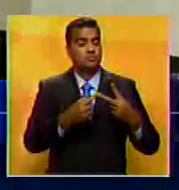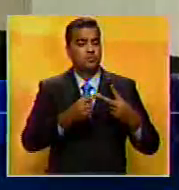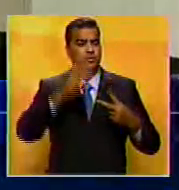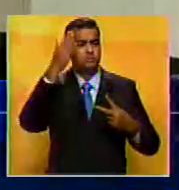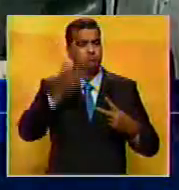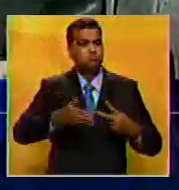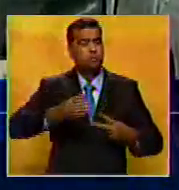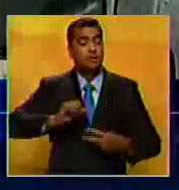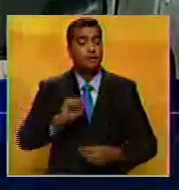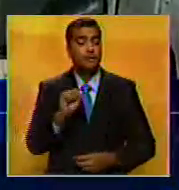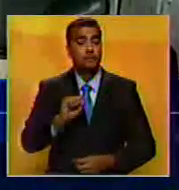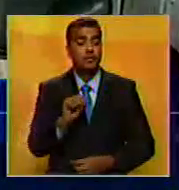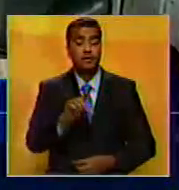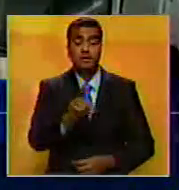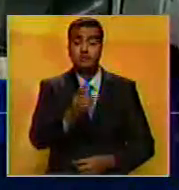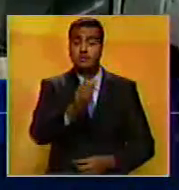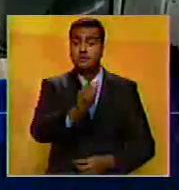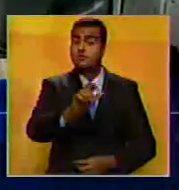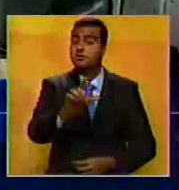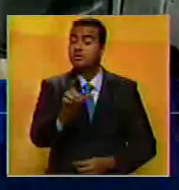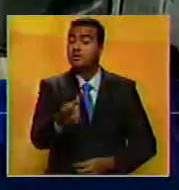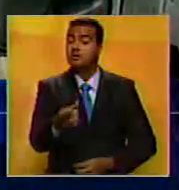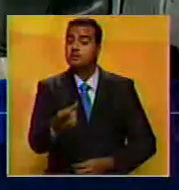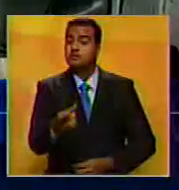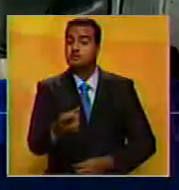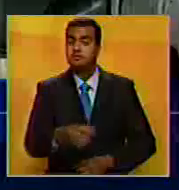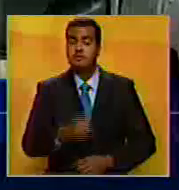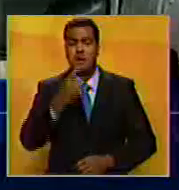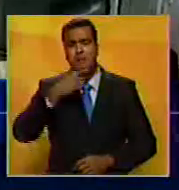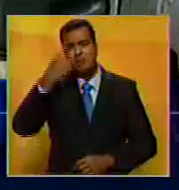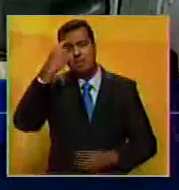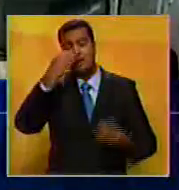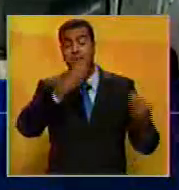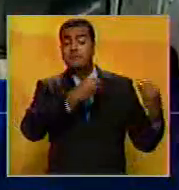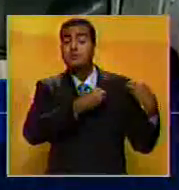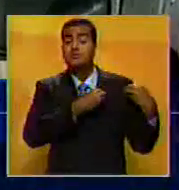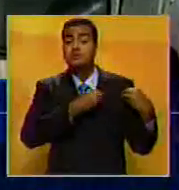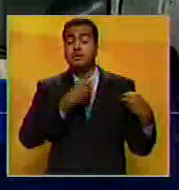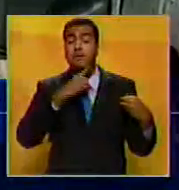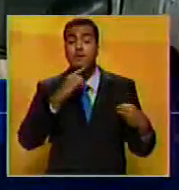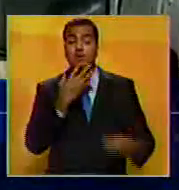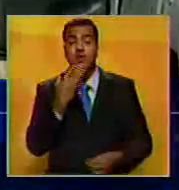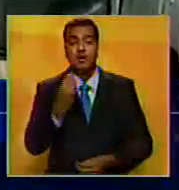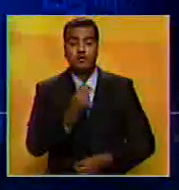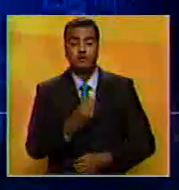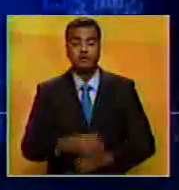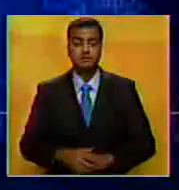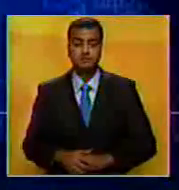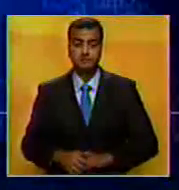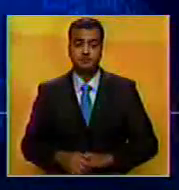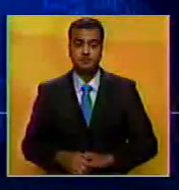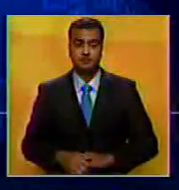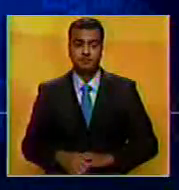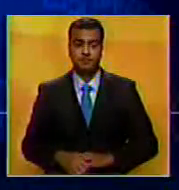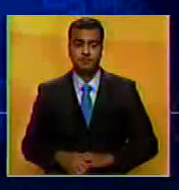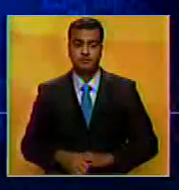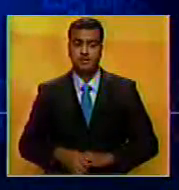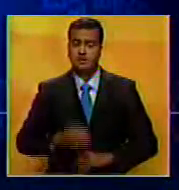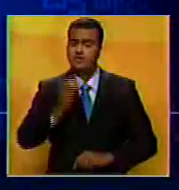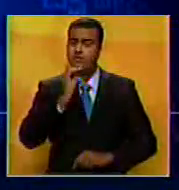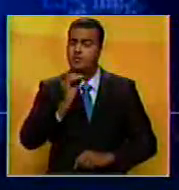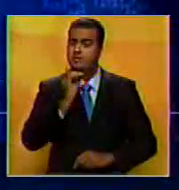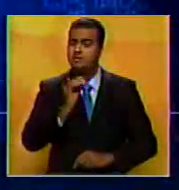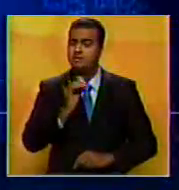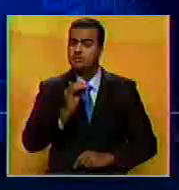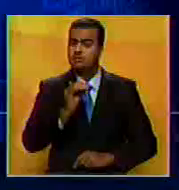al funcionario Gerson Alberto Quintero por la presunta comisión de delitos previsto en la legislación venezolana, pues según información